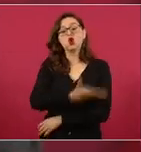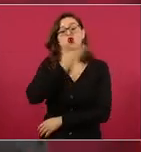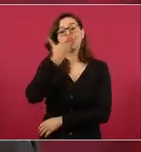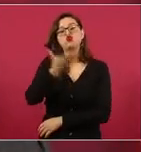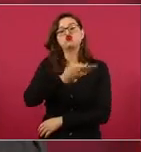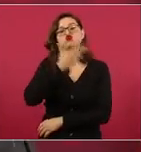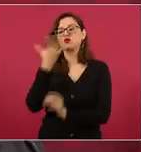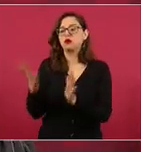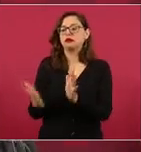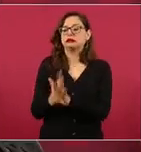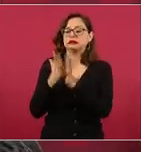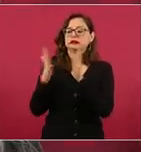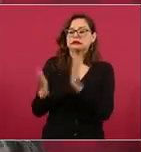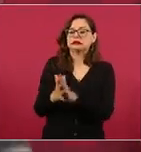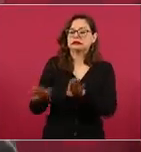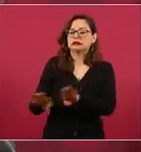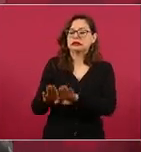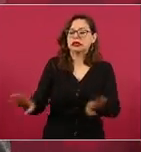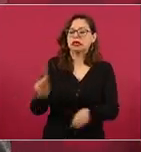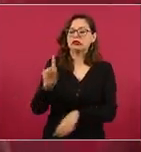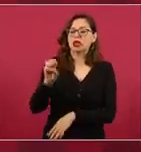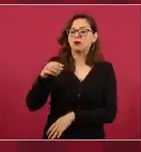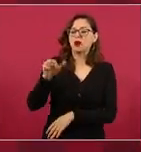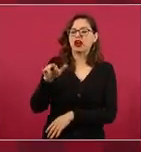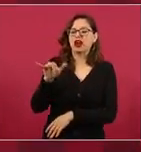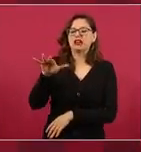en nuestro movimiento